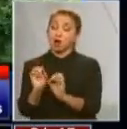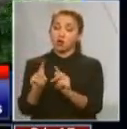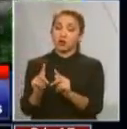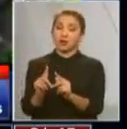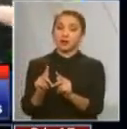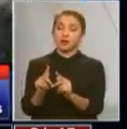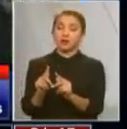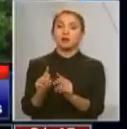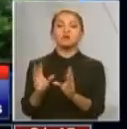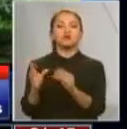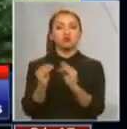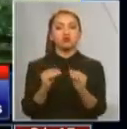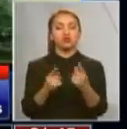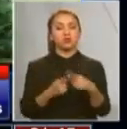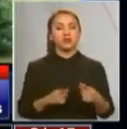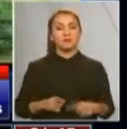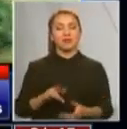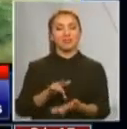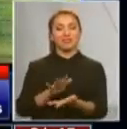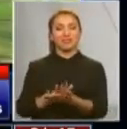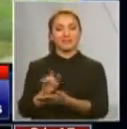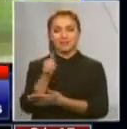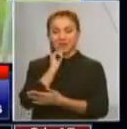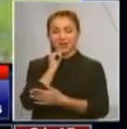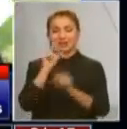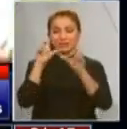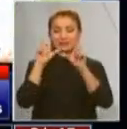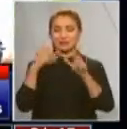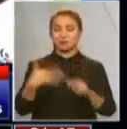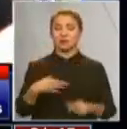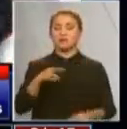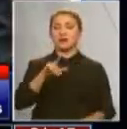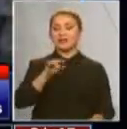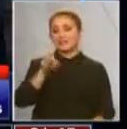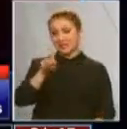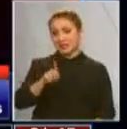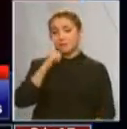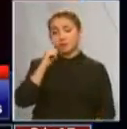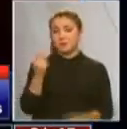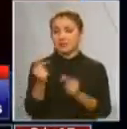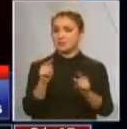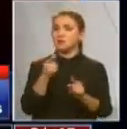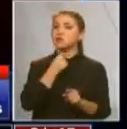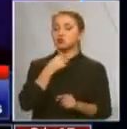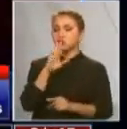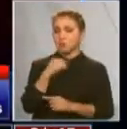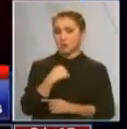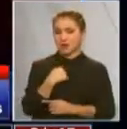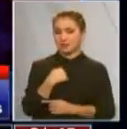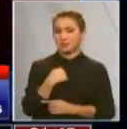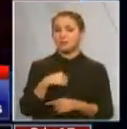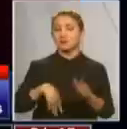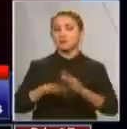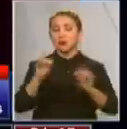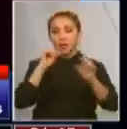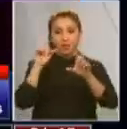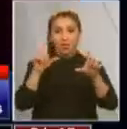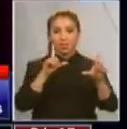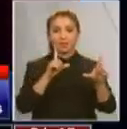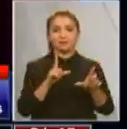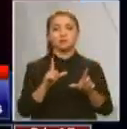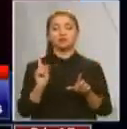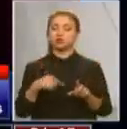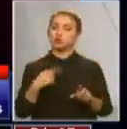tiene hartos casos que están pendientes, que son emblemáticos de Magallanes, pero al parecer el mío le gustó más, le dio más tribuna. Nosotros nos